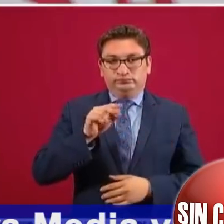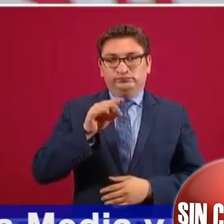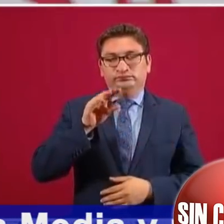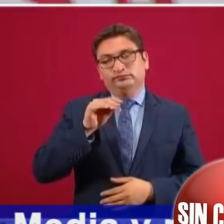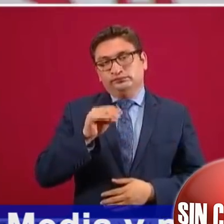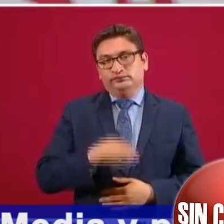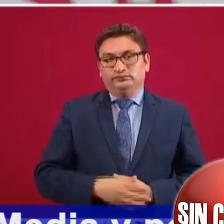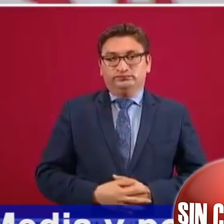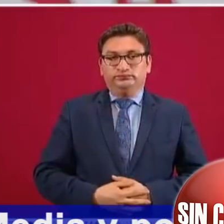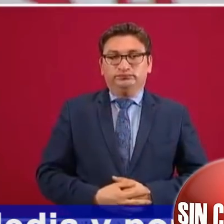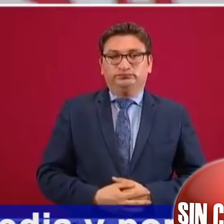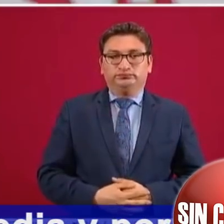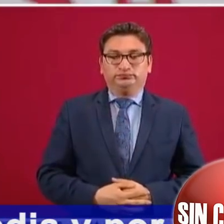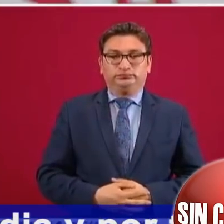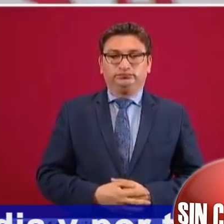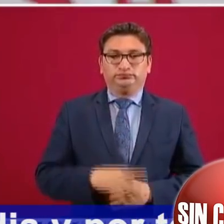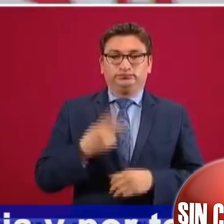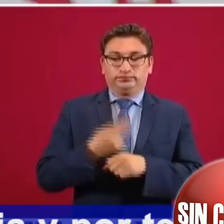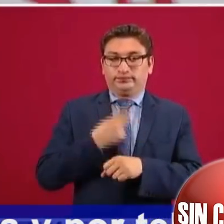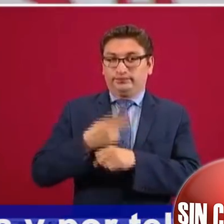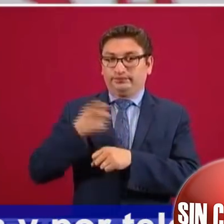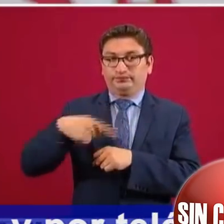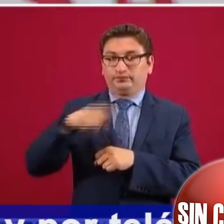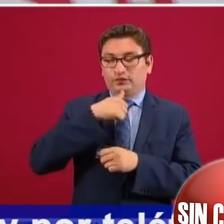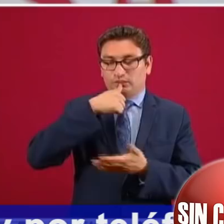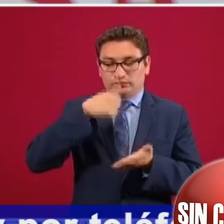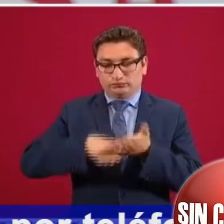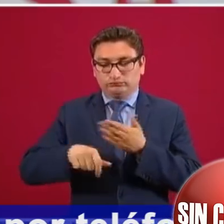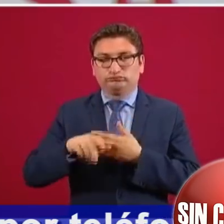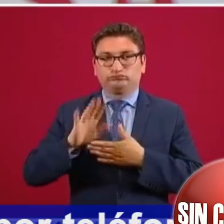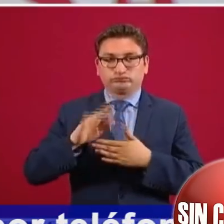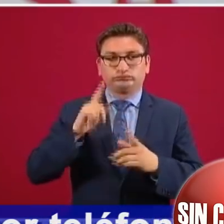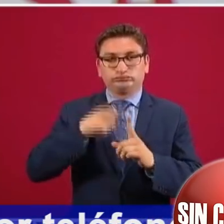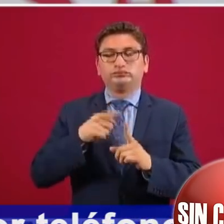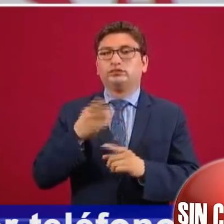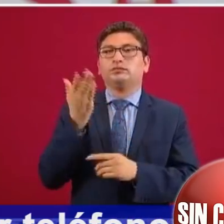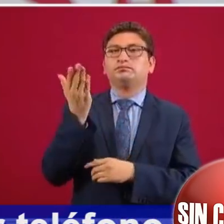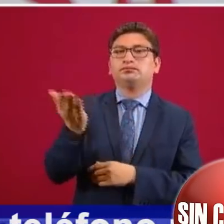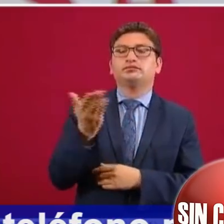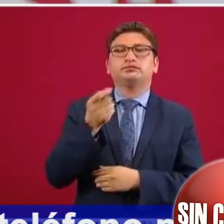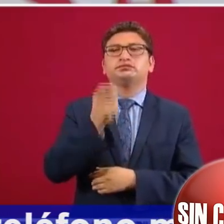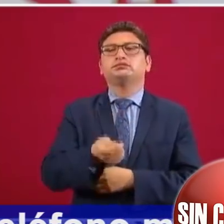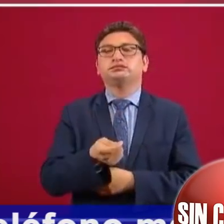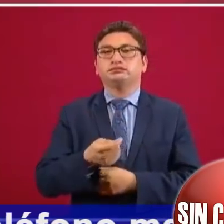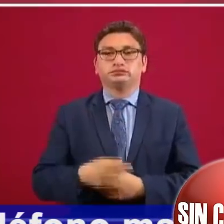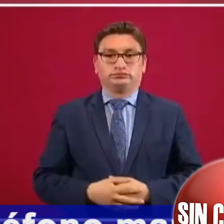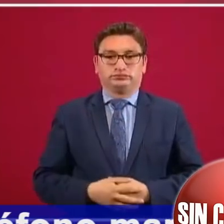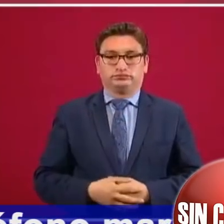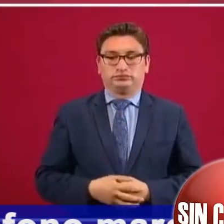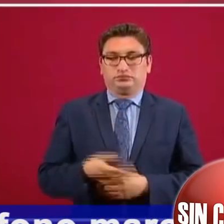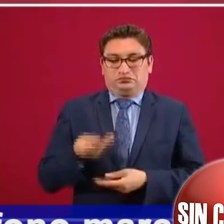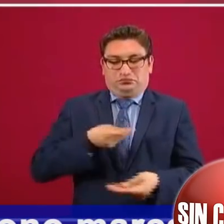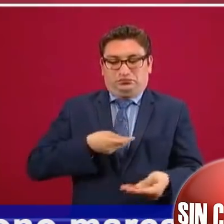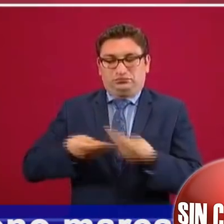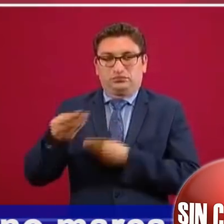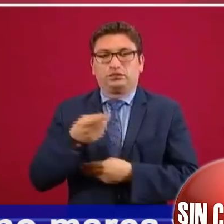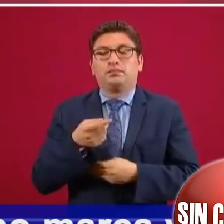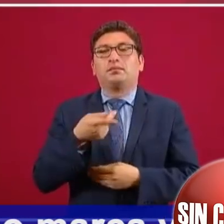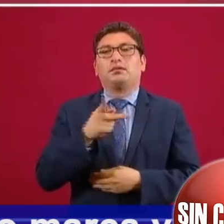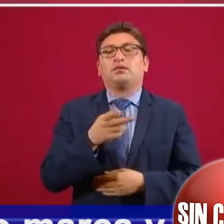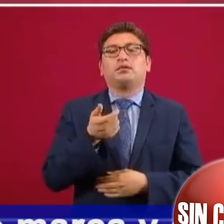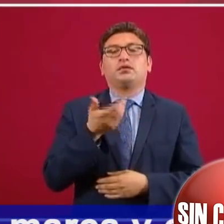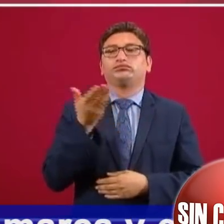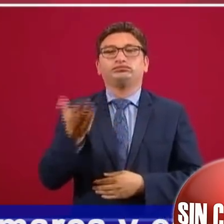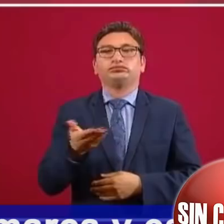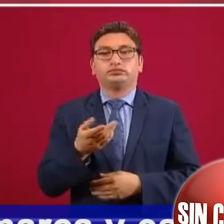90, con las llamadas cartas de intención. ¿Qué pedían a cambio